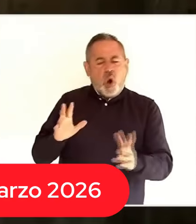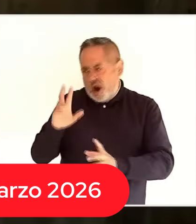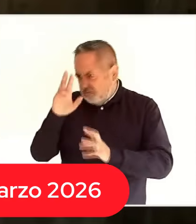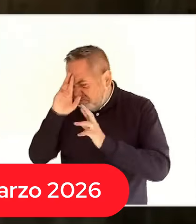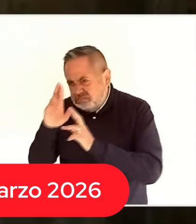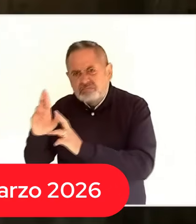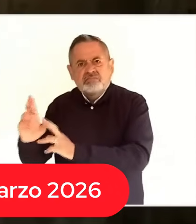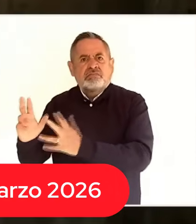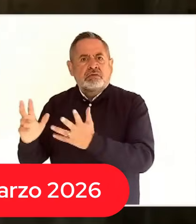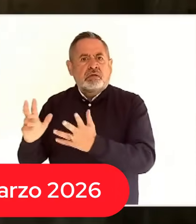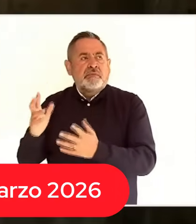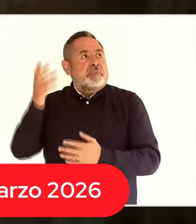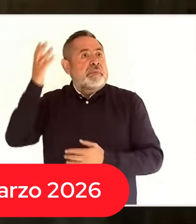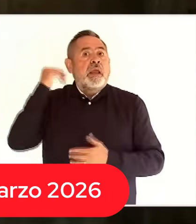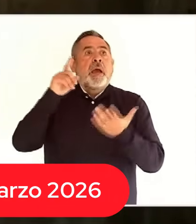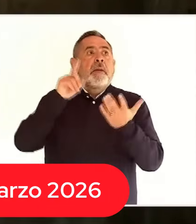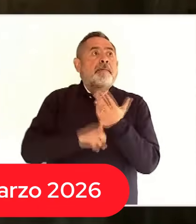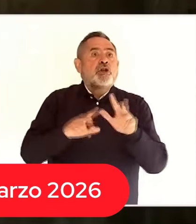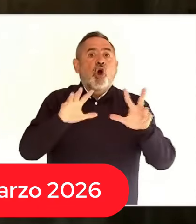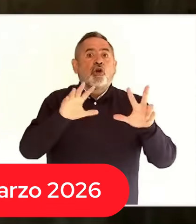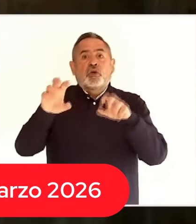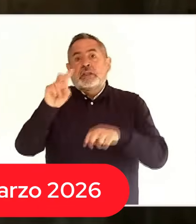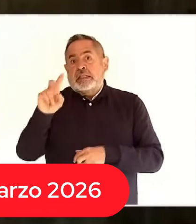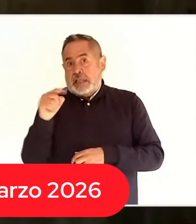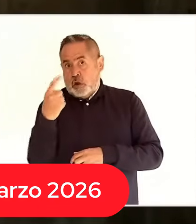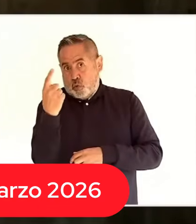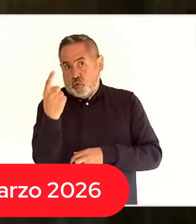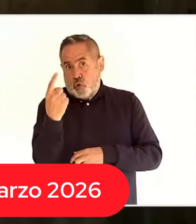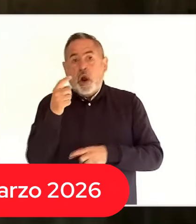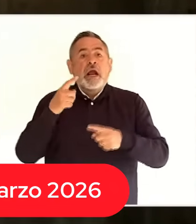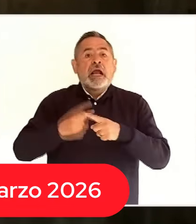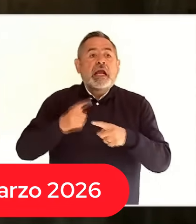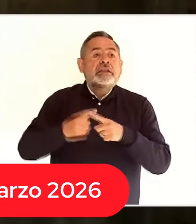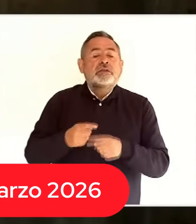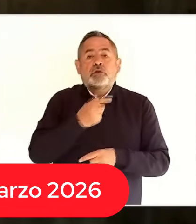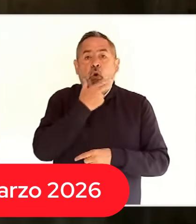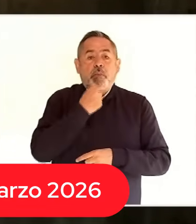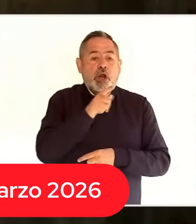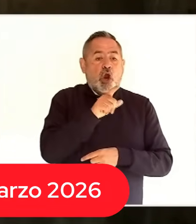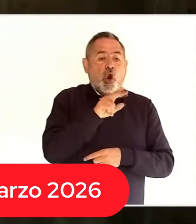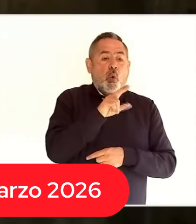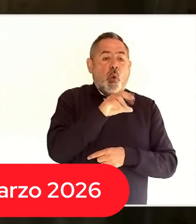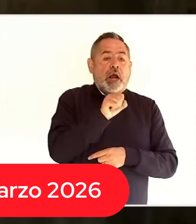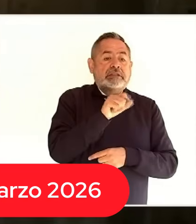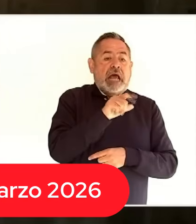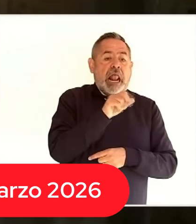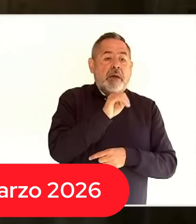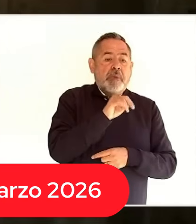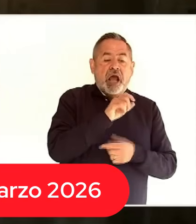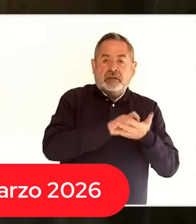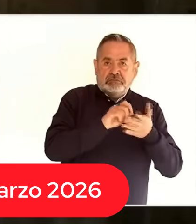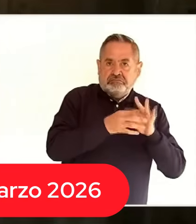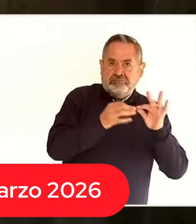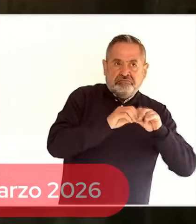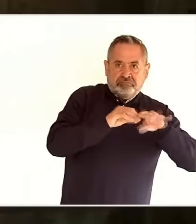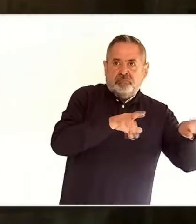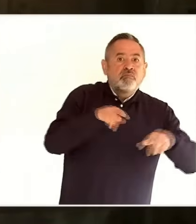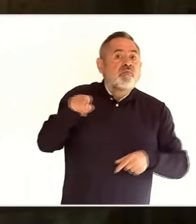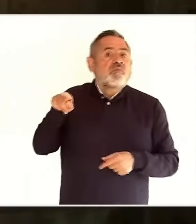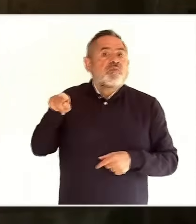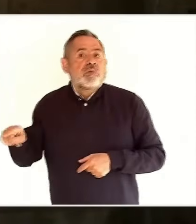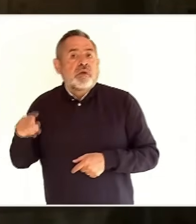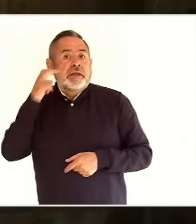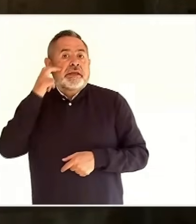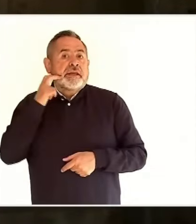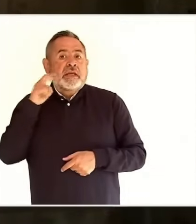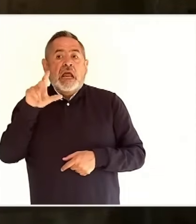Y en 1831, en su respuesta a Lucas Alamán, Leona Vicario alzó la voz con claridad y